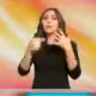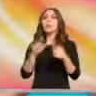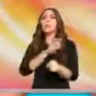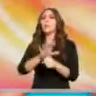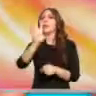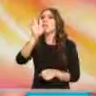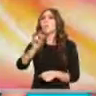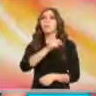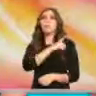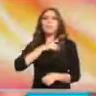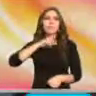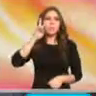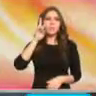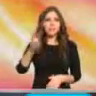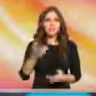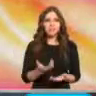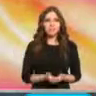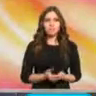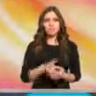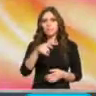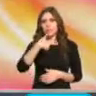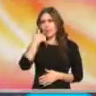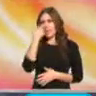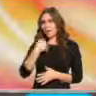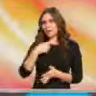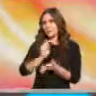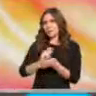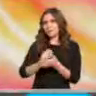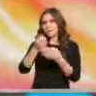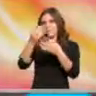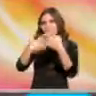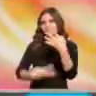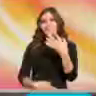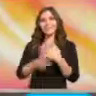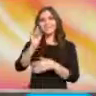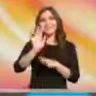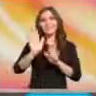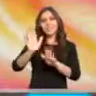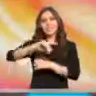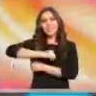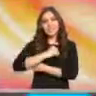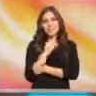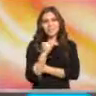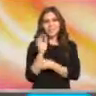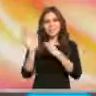ver. Ah, cuando quieras, ¿no? La traigo aquí, mira. No.